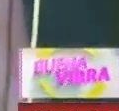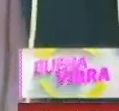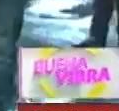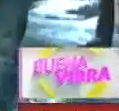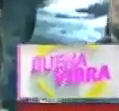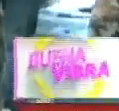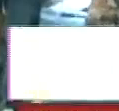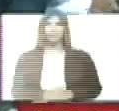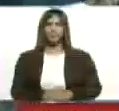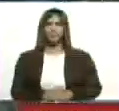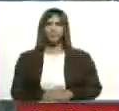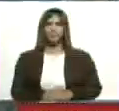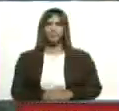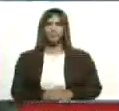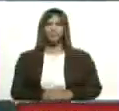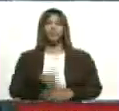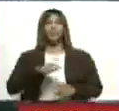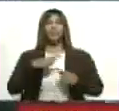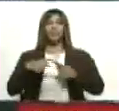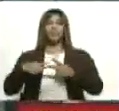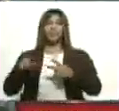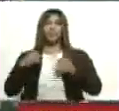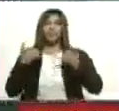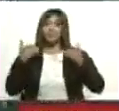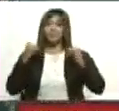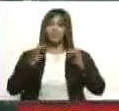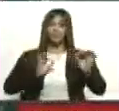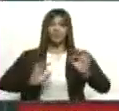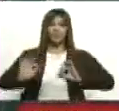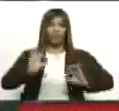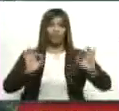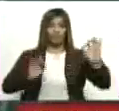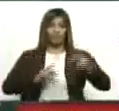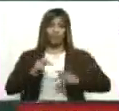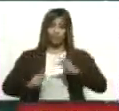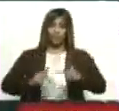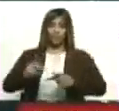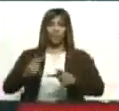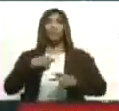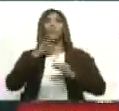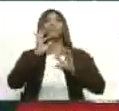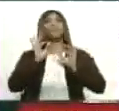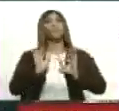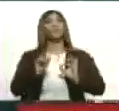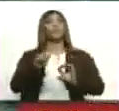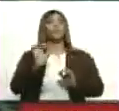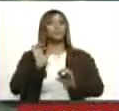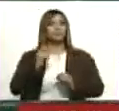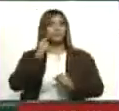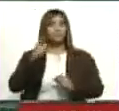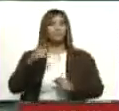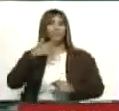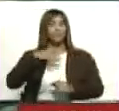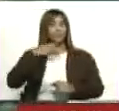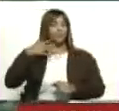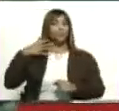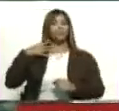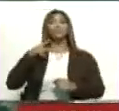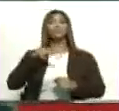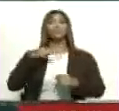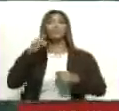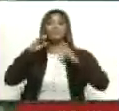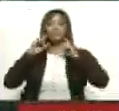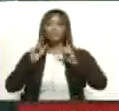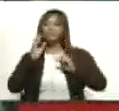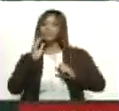Continuando con los detalles del Festival Internacional de Teatro Progresista, podemos confirmar que talento es lo que sobra en nuestro país y